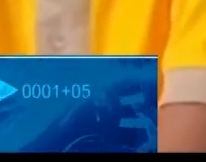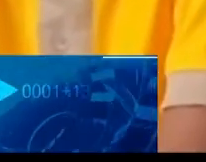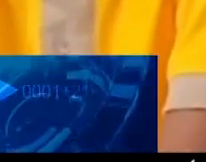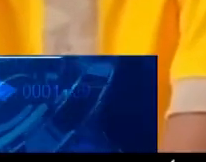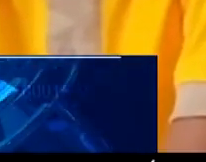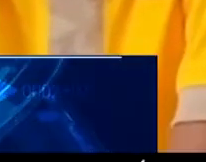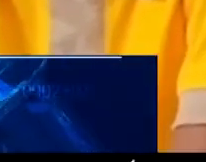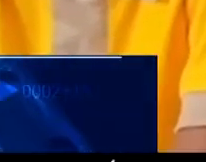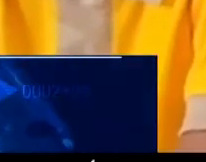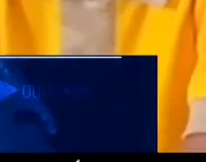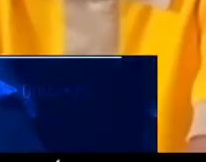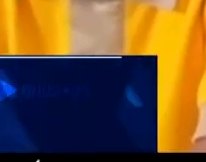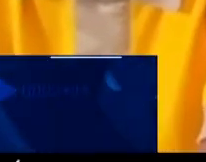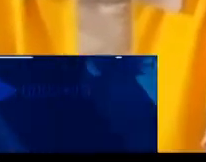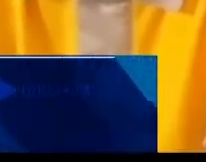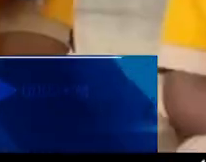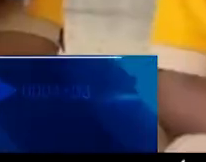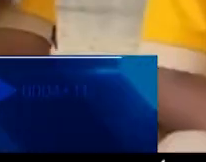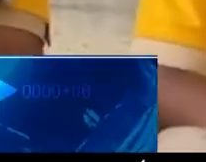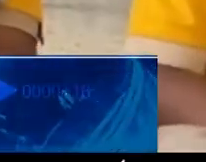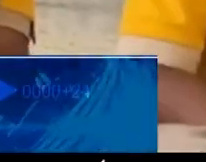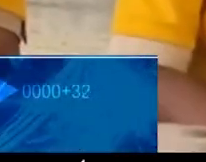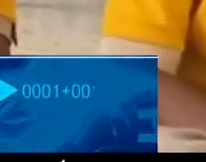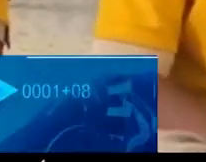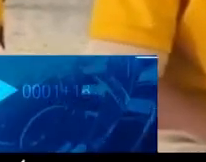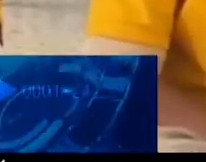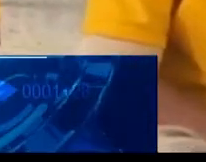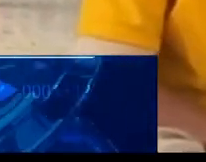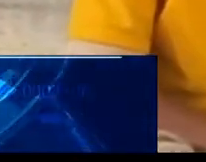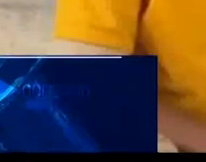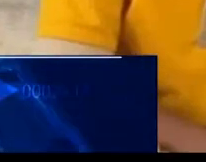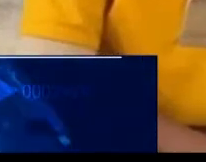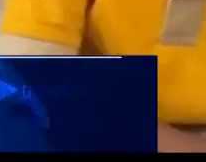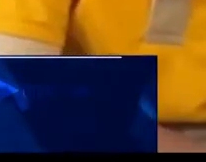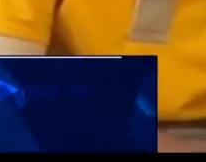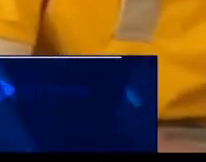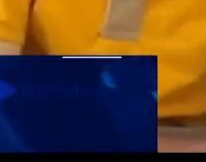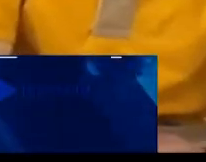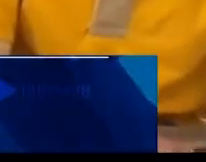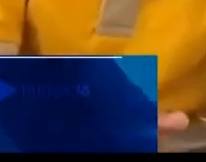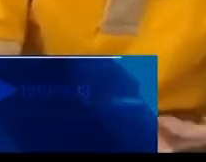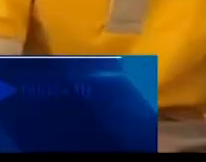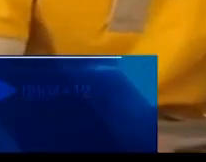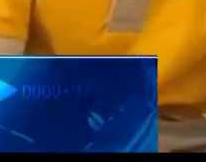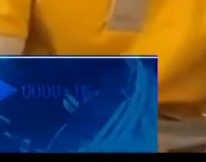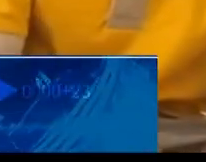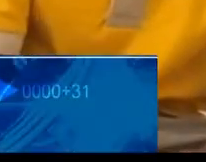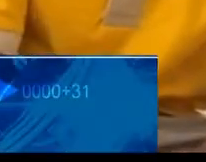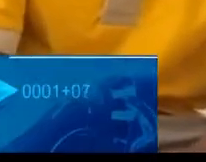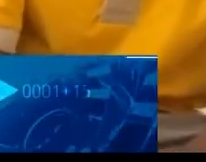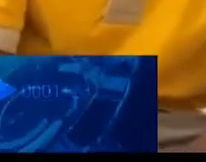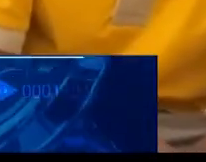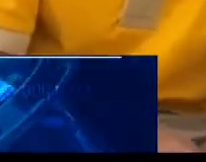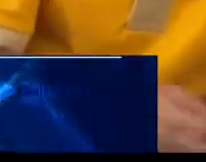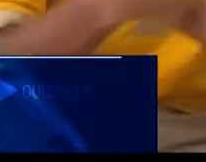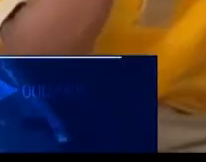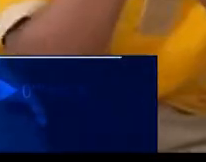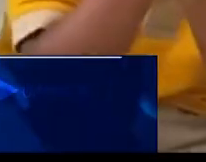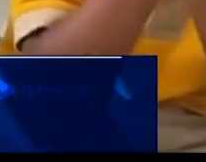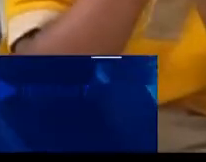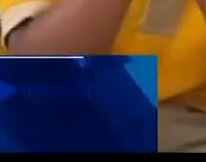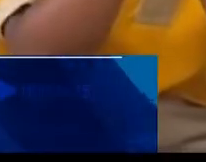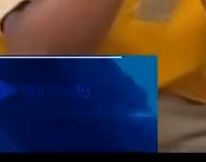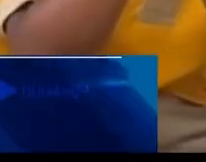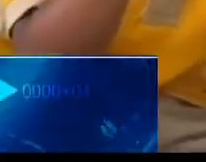mismos colores de la bandera nacional. La capital de nuestro país es Santo Domingo. Una